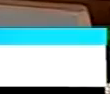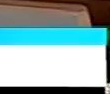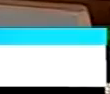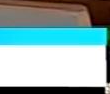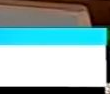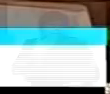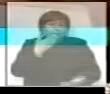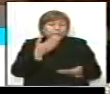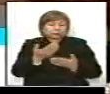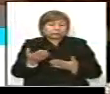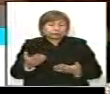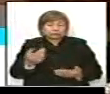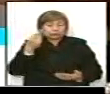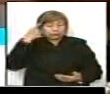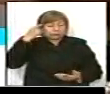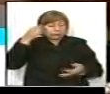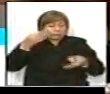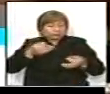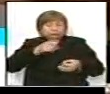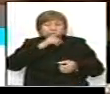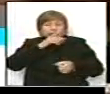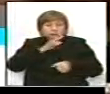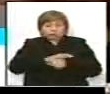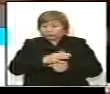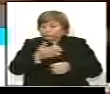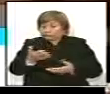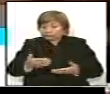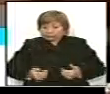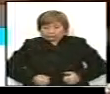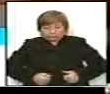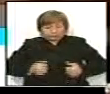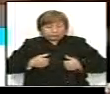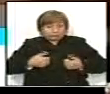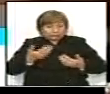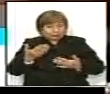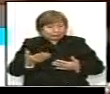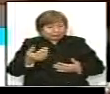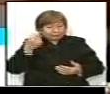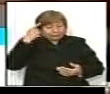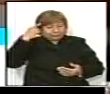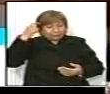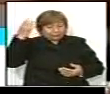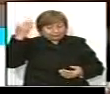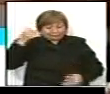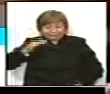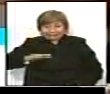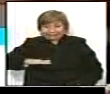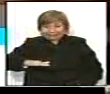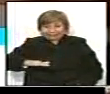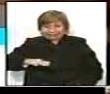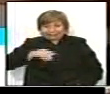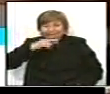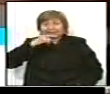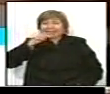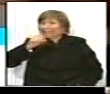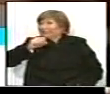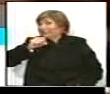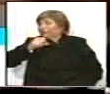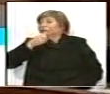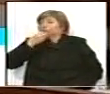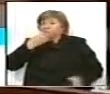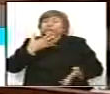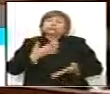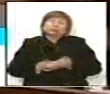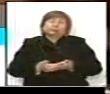¿Alguien tenía un sueño que se ha cumplido? ¿Alguien está viviendo su sueño que tenía de niña? Ah, sí, eso es